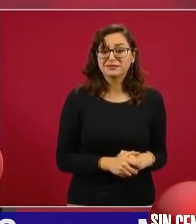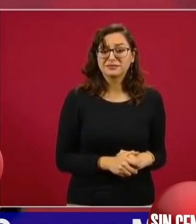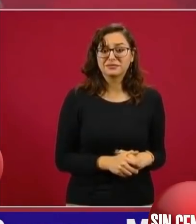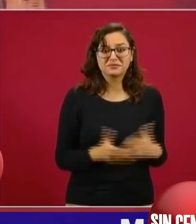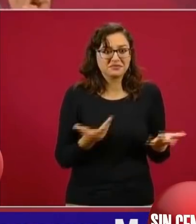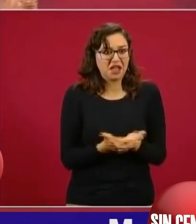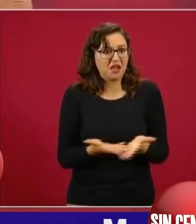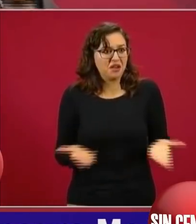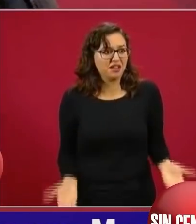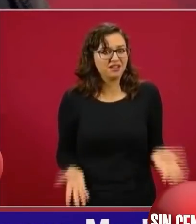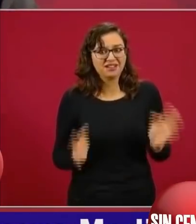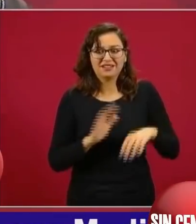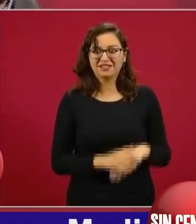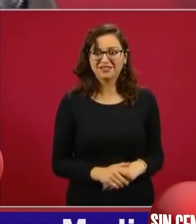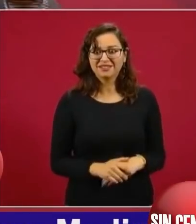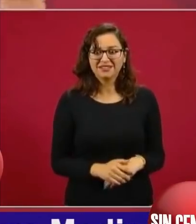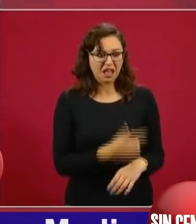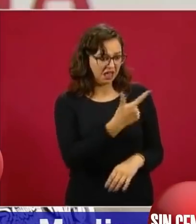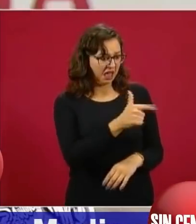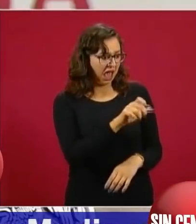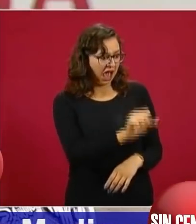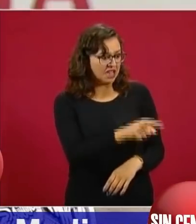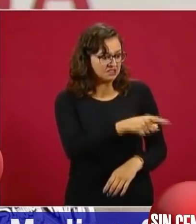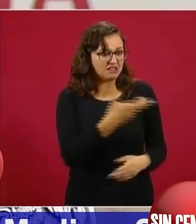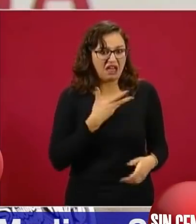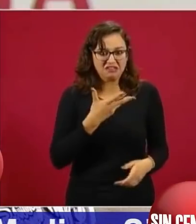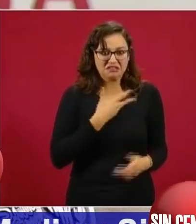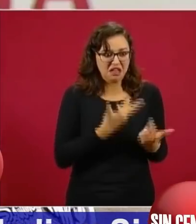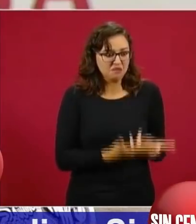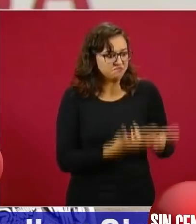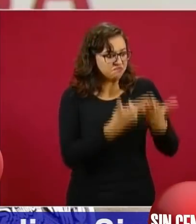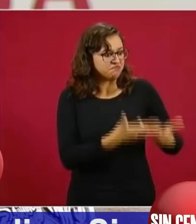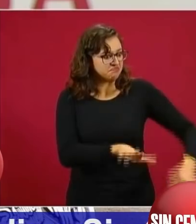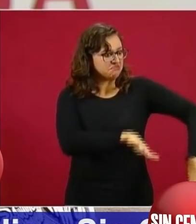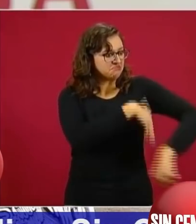¿Y ahora qué hacemos con el gas?